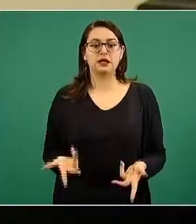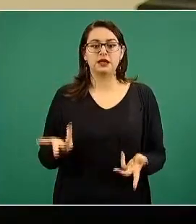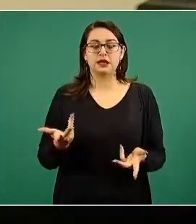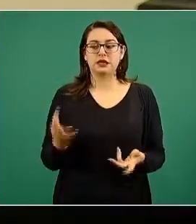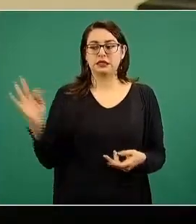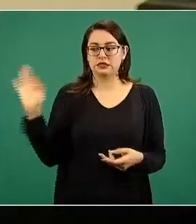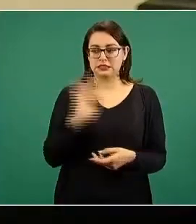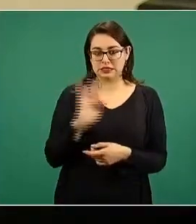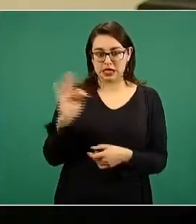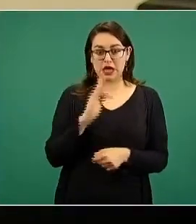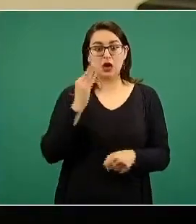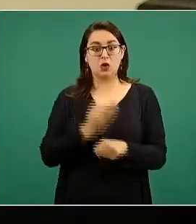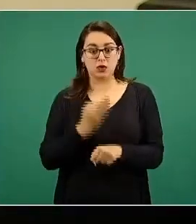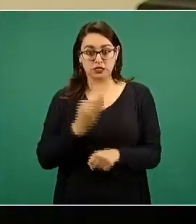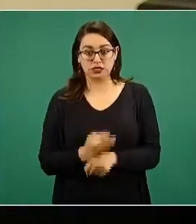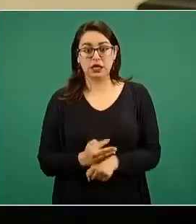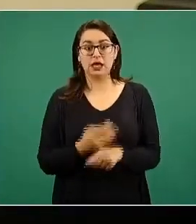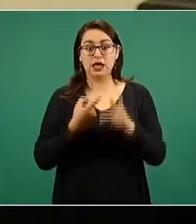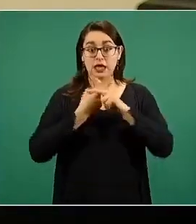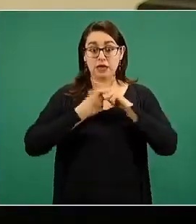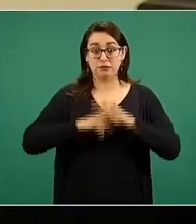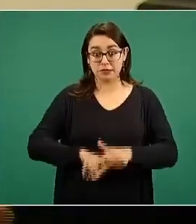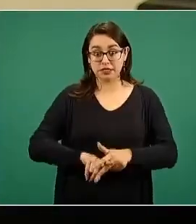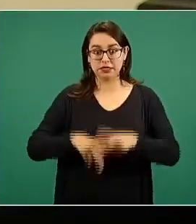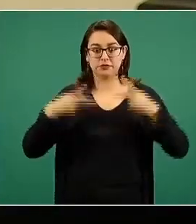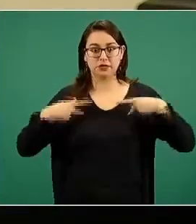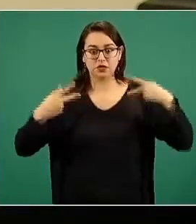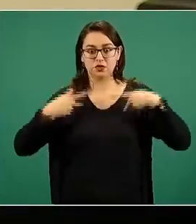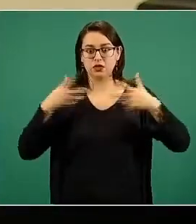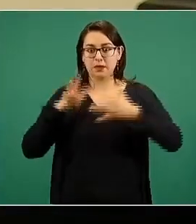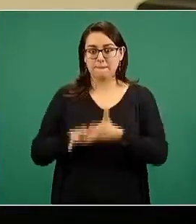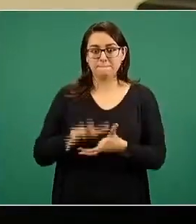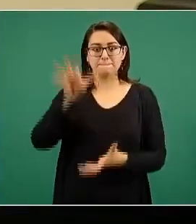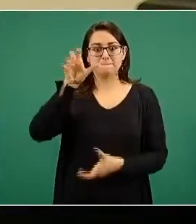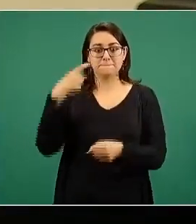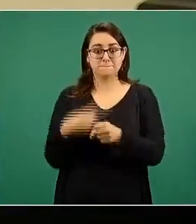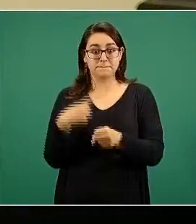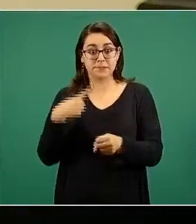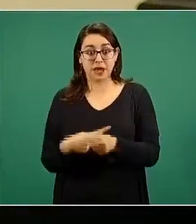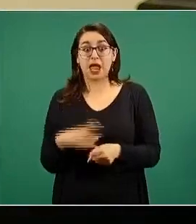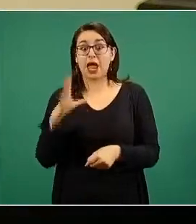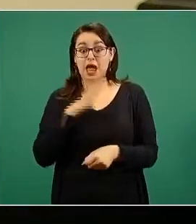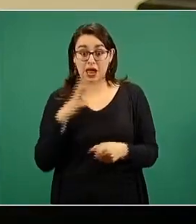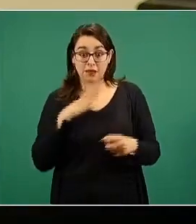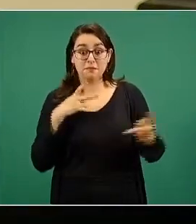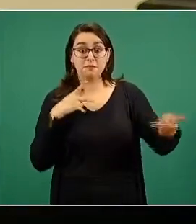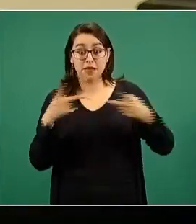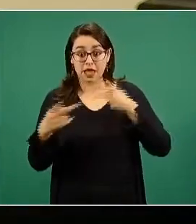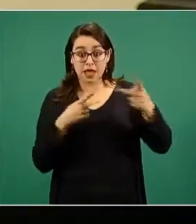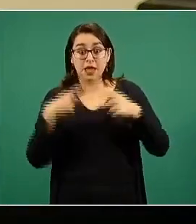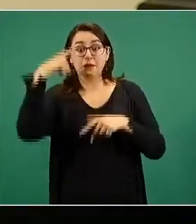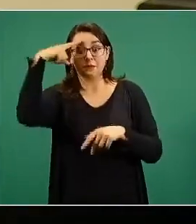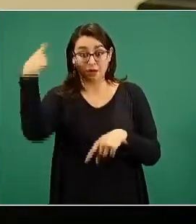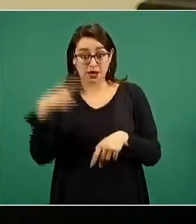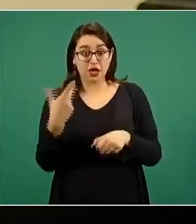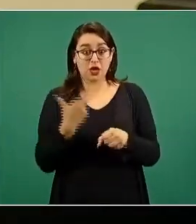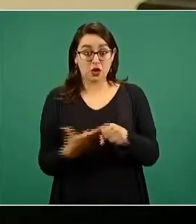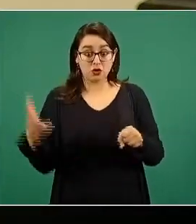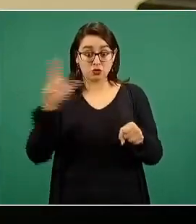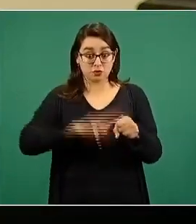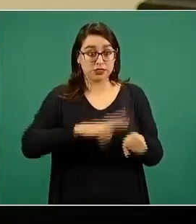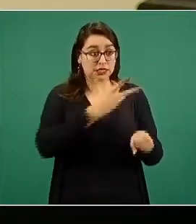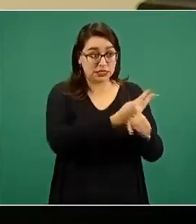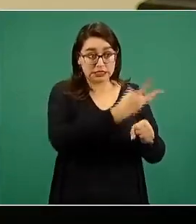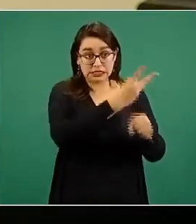si se tiene como un plan extra para ampliar más la capacidad hospitalaria, ¿no? O para refrescar a los hospitales que están,